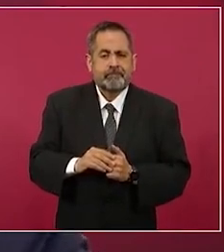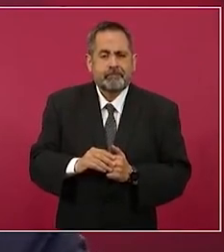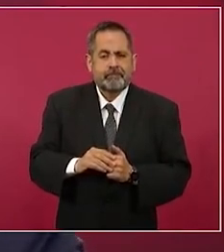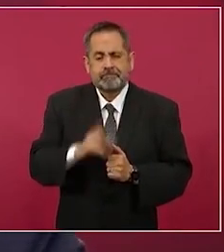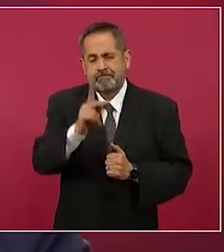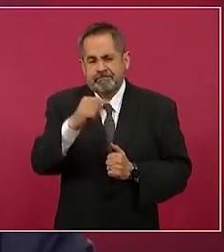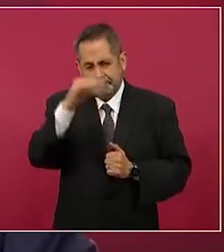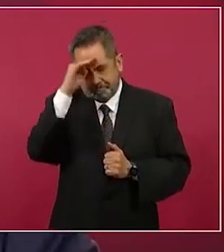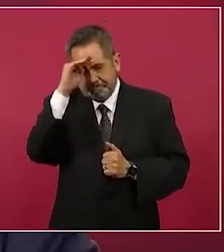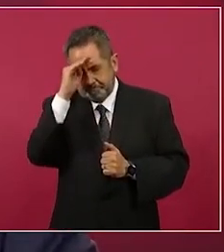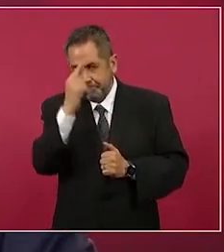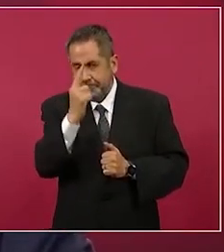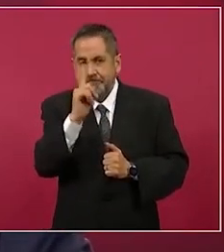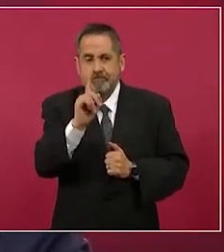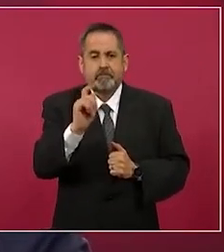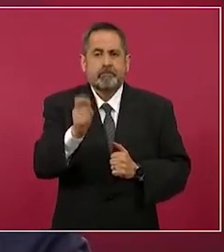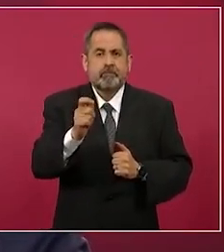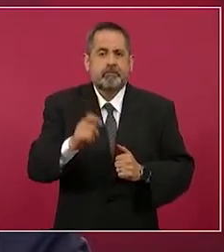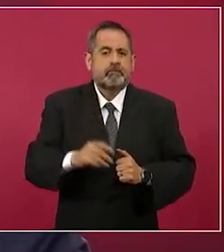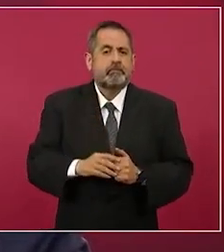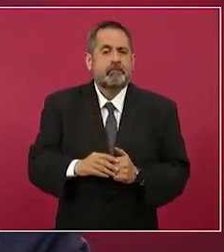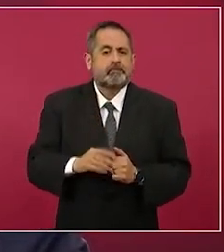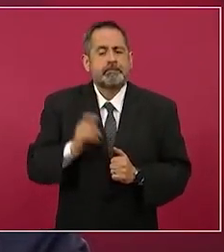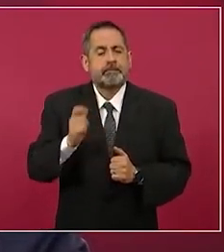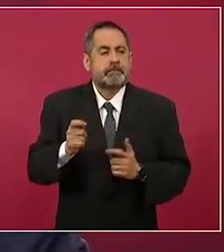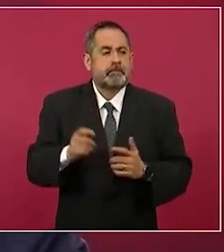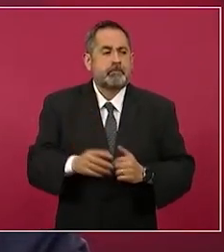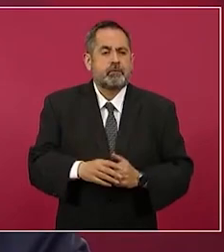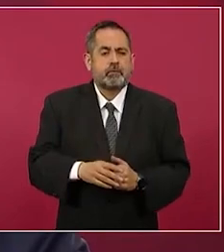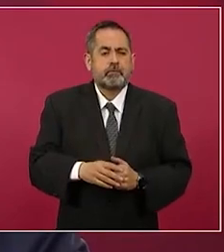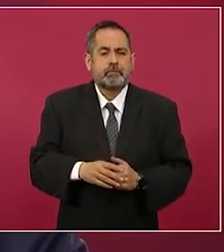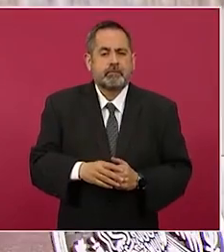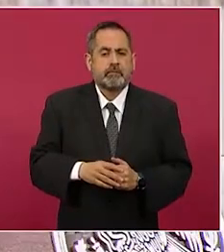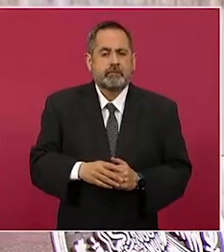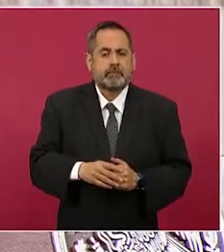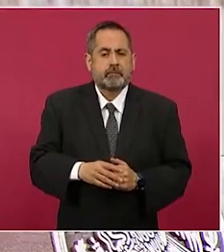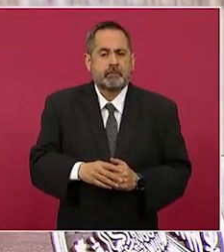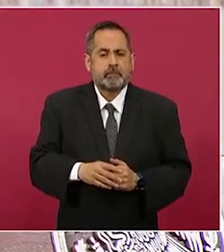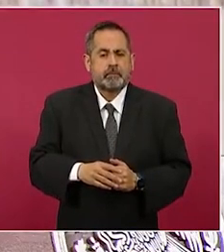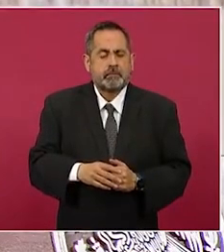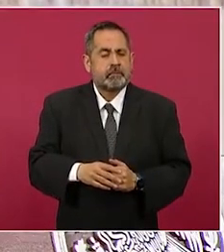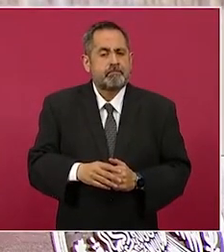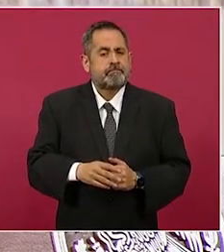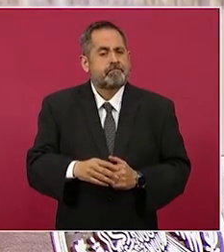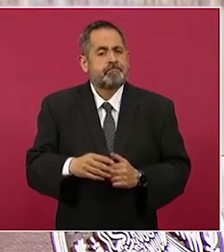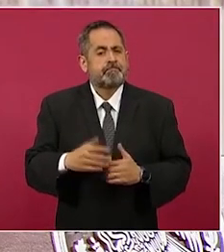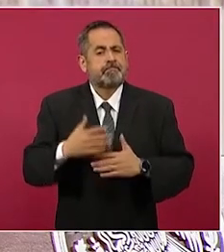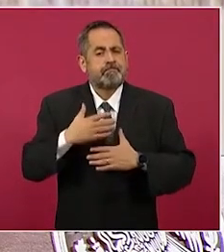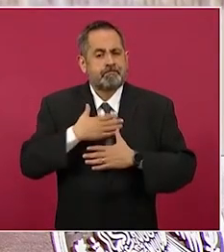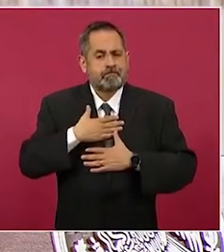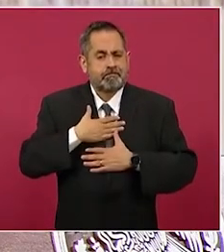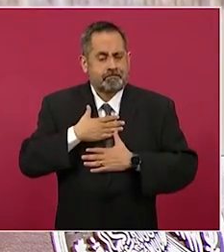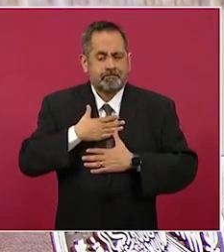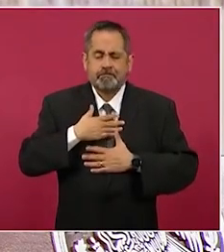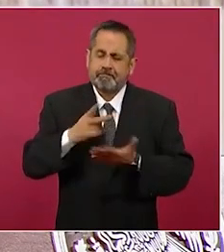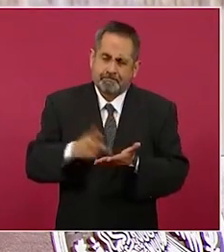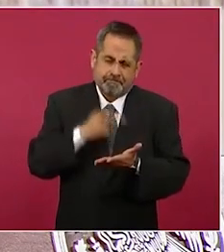tomen en cuenta de que yo he expresado